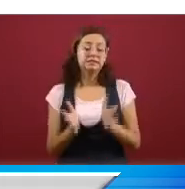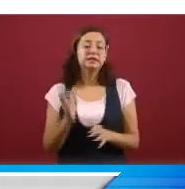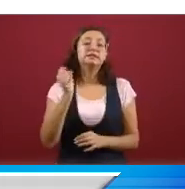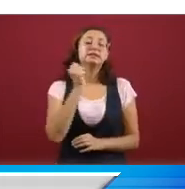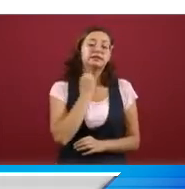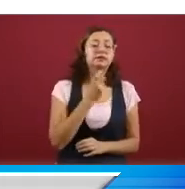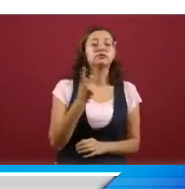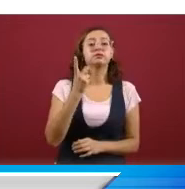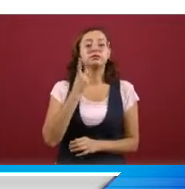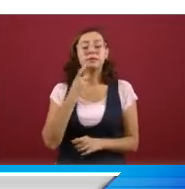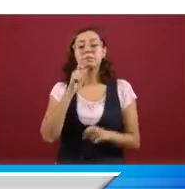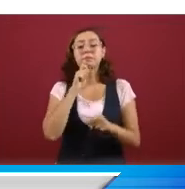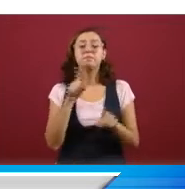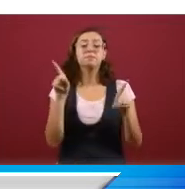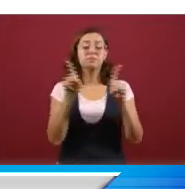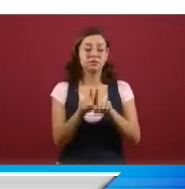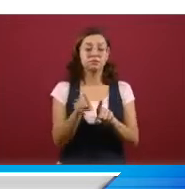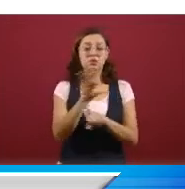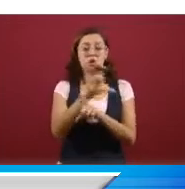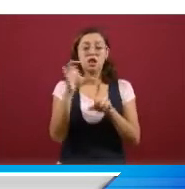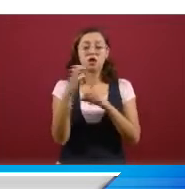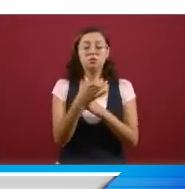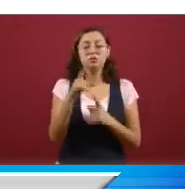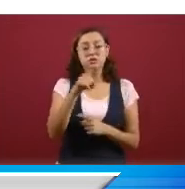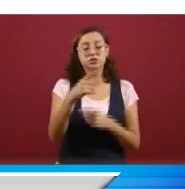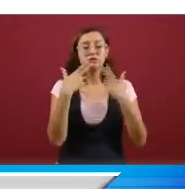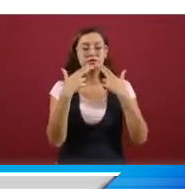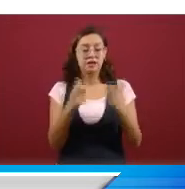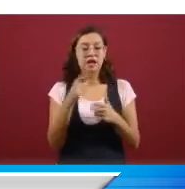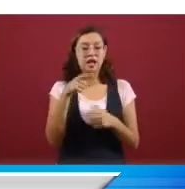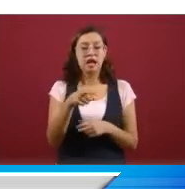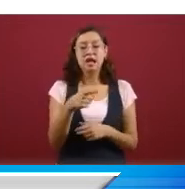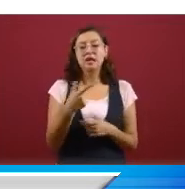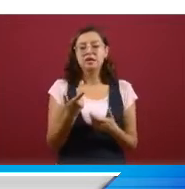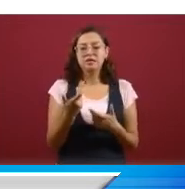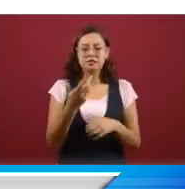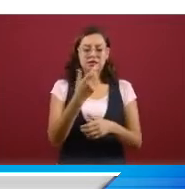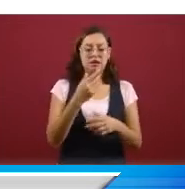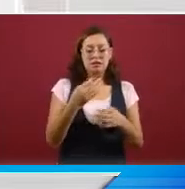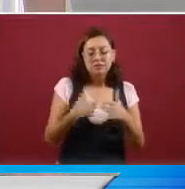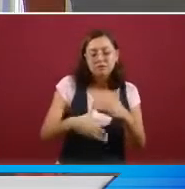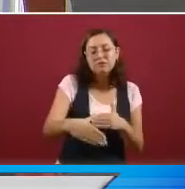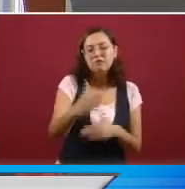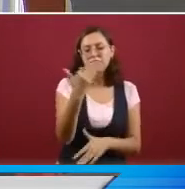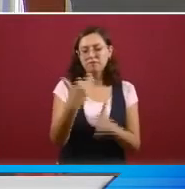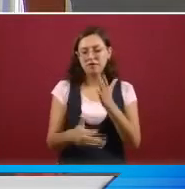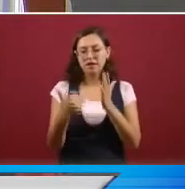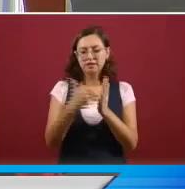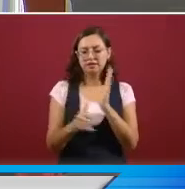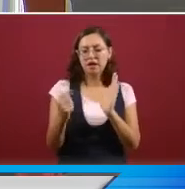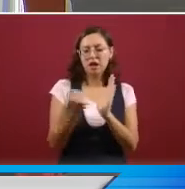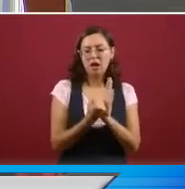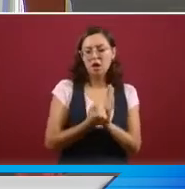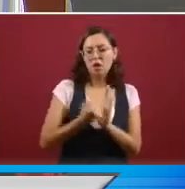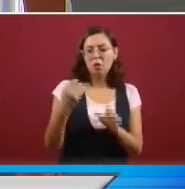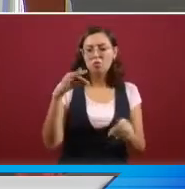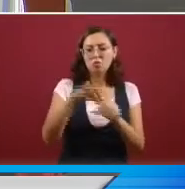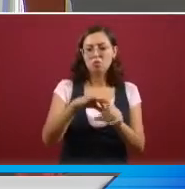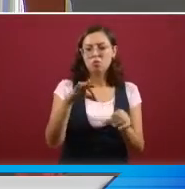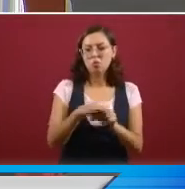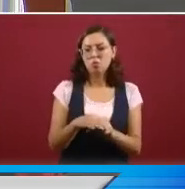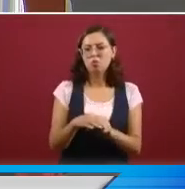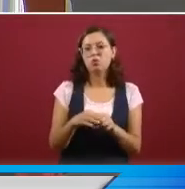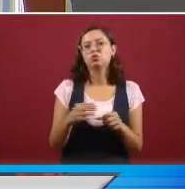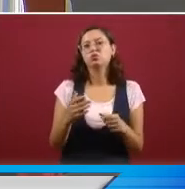En 2008 las comisiones fueron del 1.89%, bajando de manera paulatina. Hasta el 2018 las